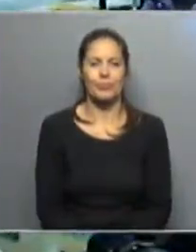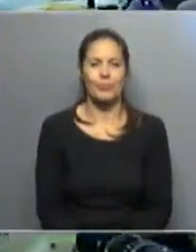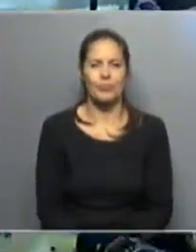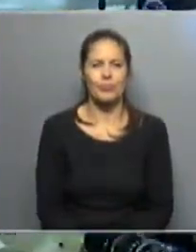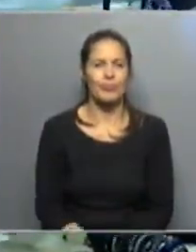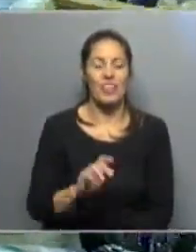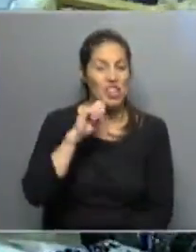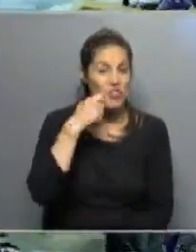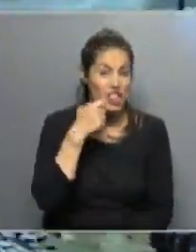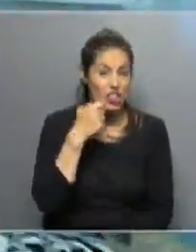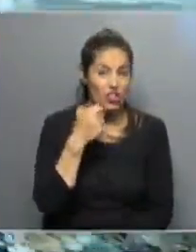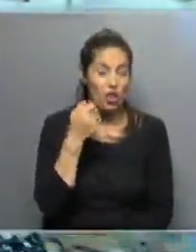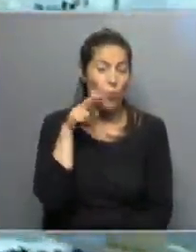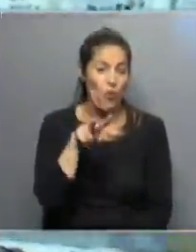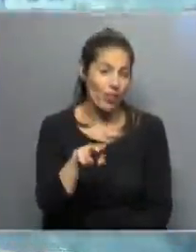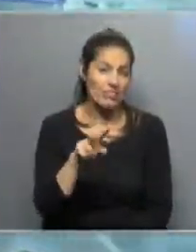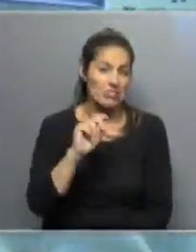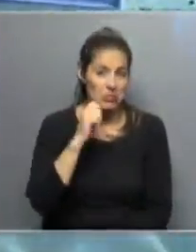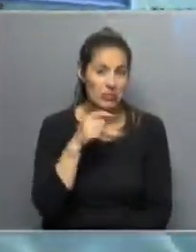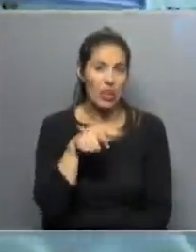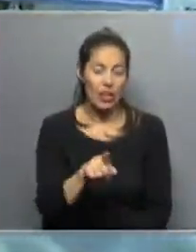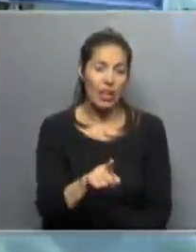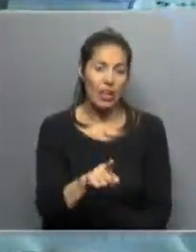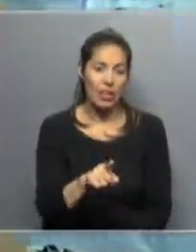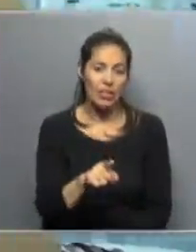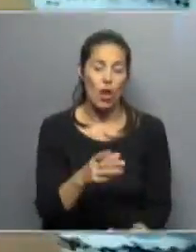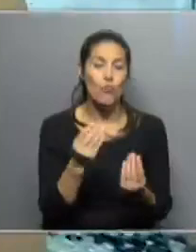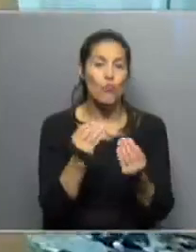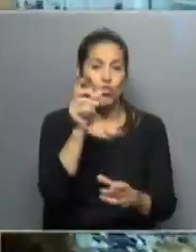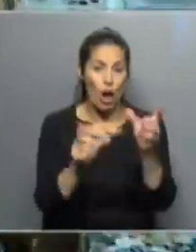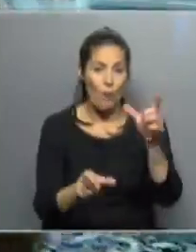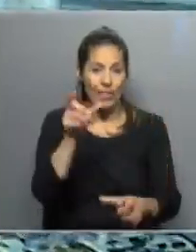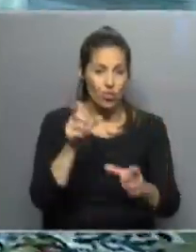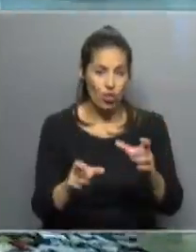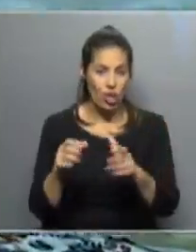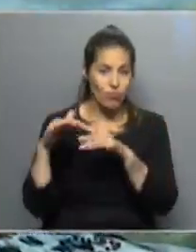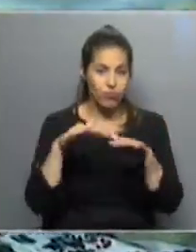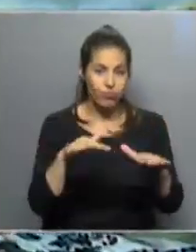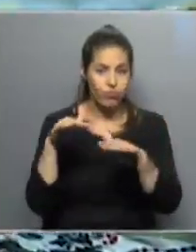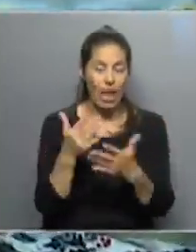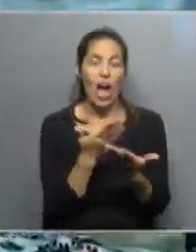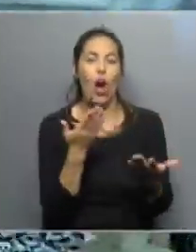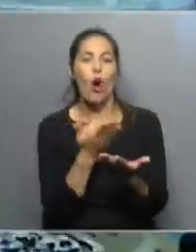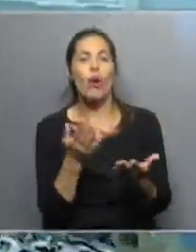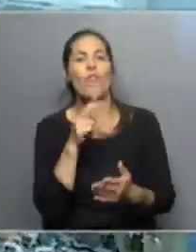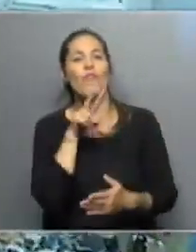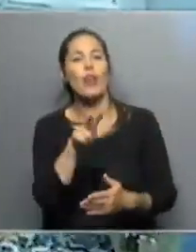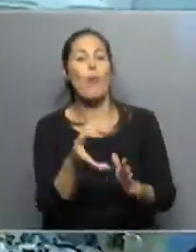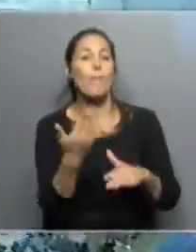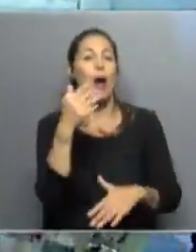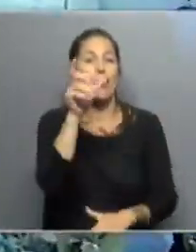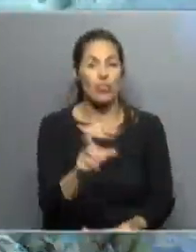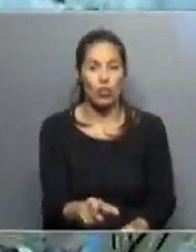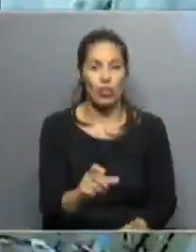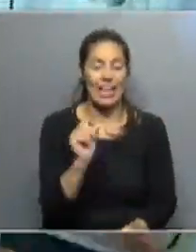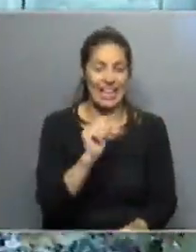Bueno, divino. Como ven, esto se está llenando de gente. Ahora podemos ver un poco más de gente.